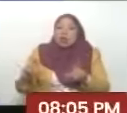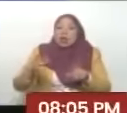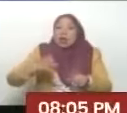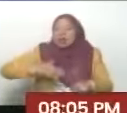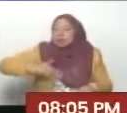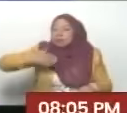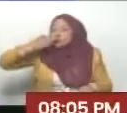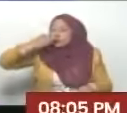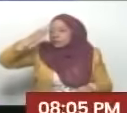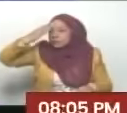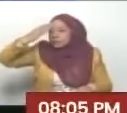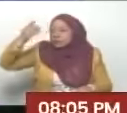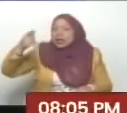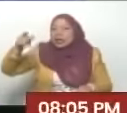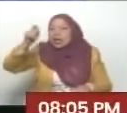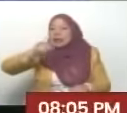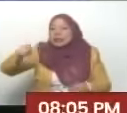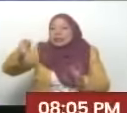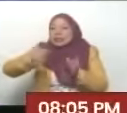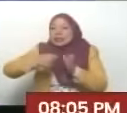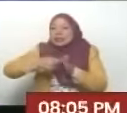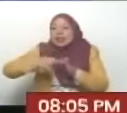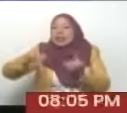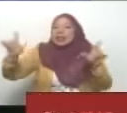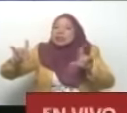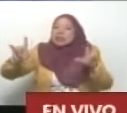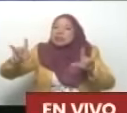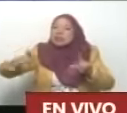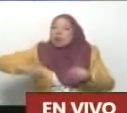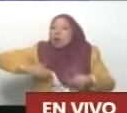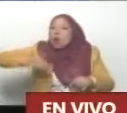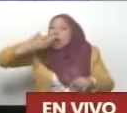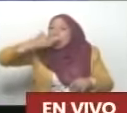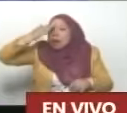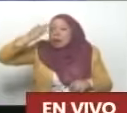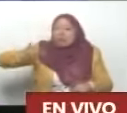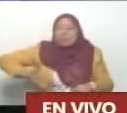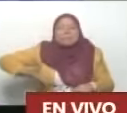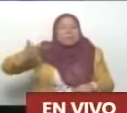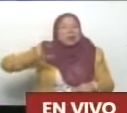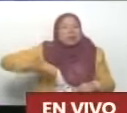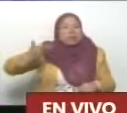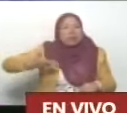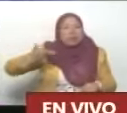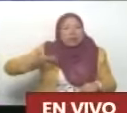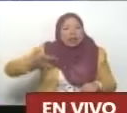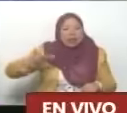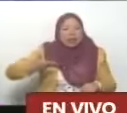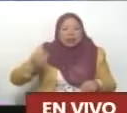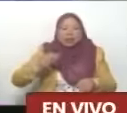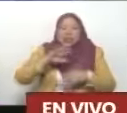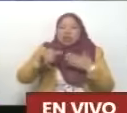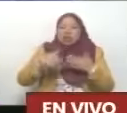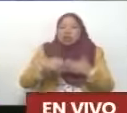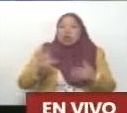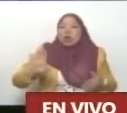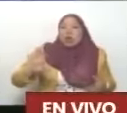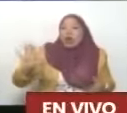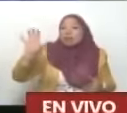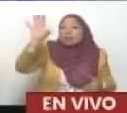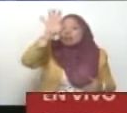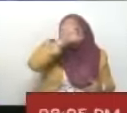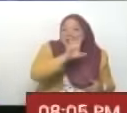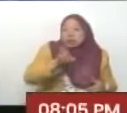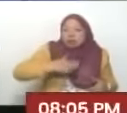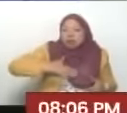más, Argentina censurando la cadena Telesur en el país, en la televisión digital abierta. Venezuela, en cambio, ha venido fortaleciendo la